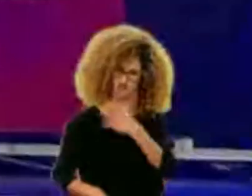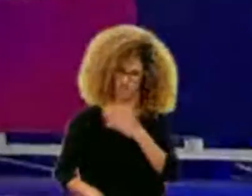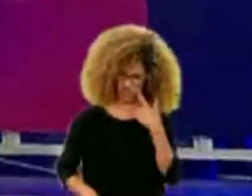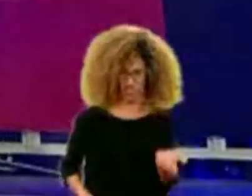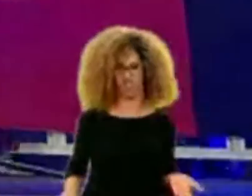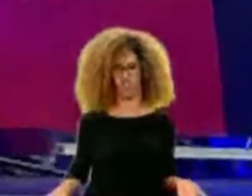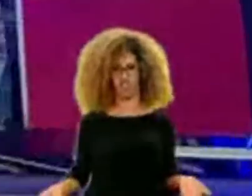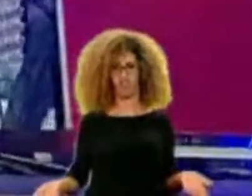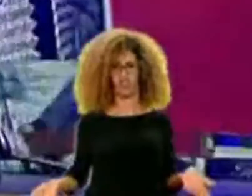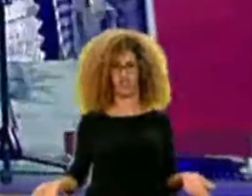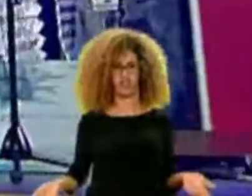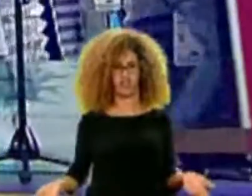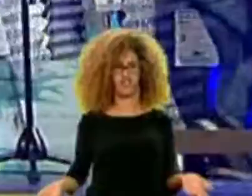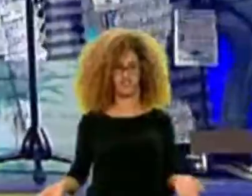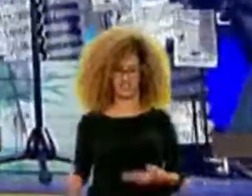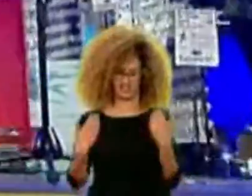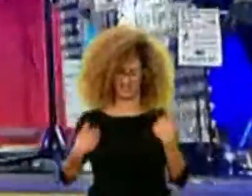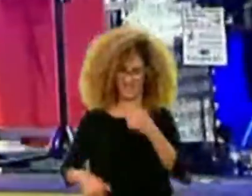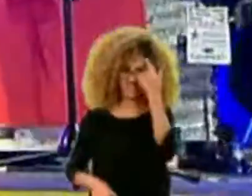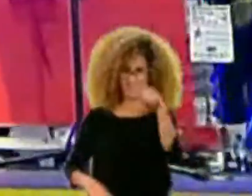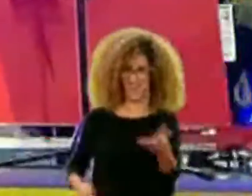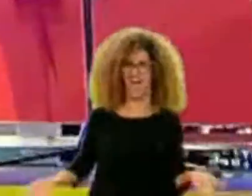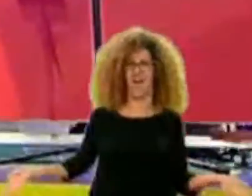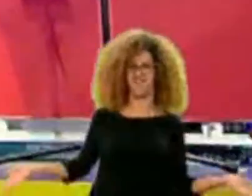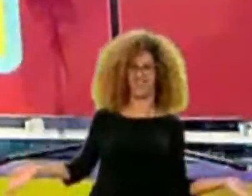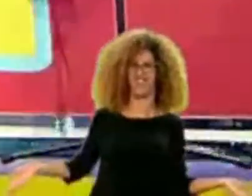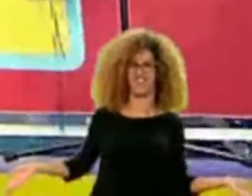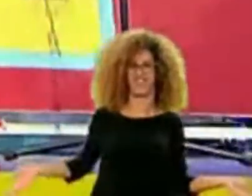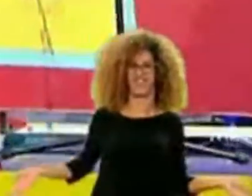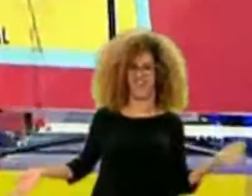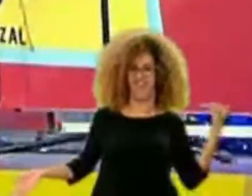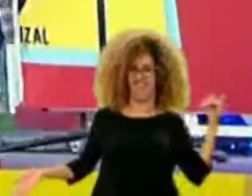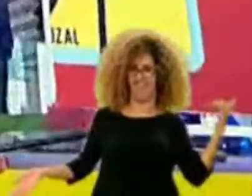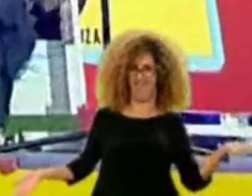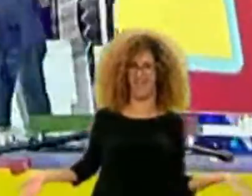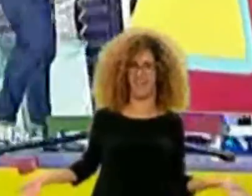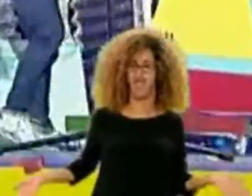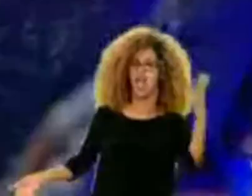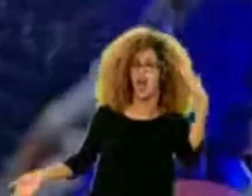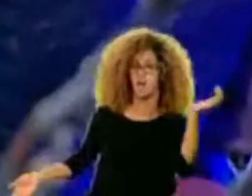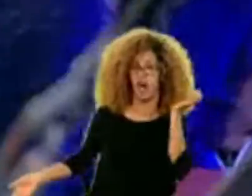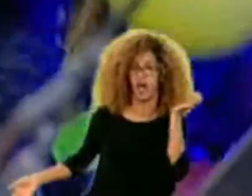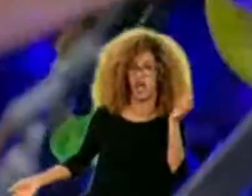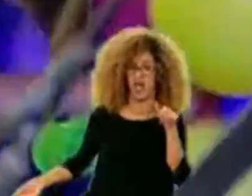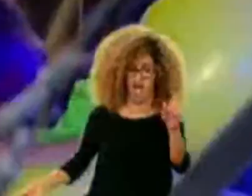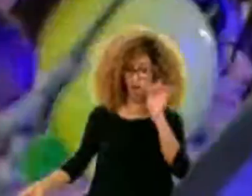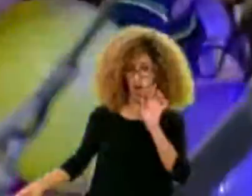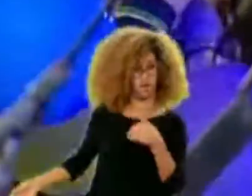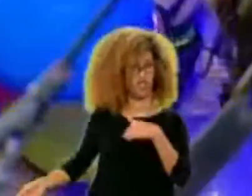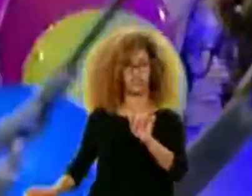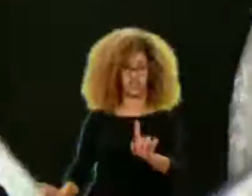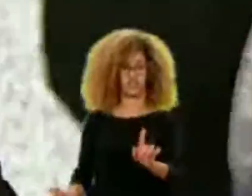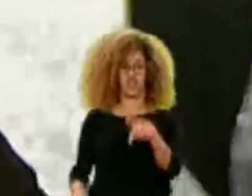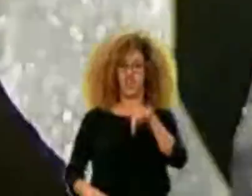Mira, la viejita sabe, hermano. ¡Yeca! Inma, a mí no me mienta.